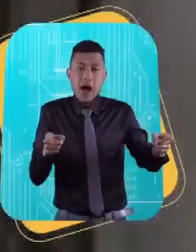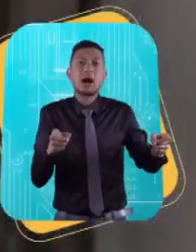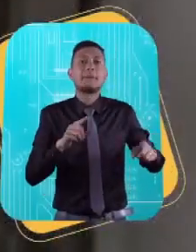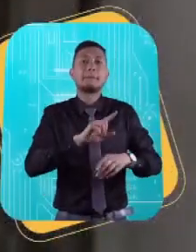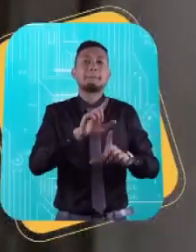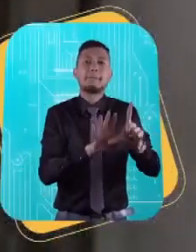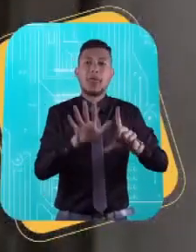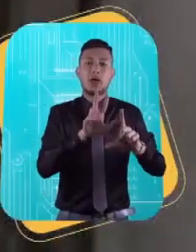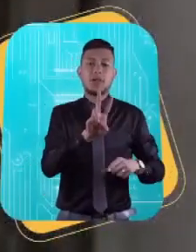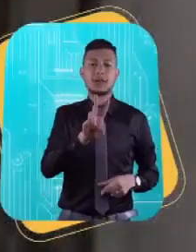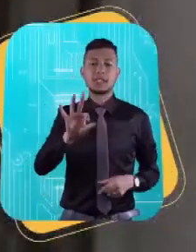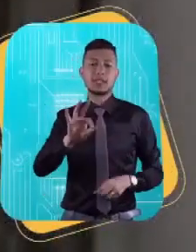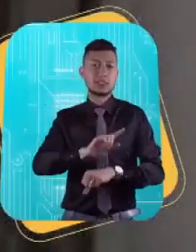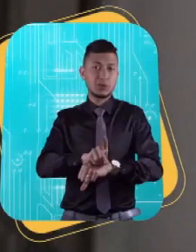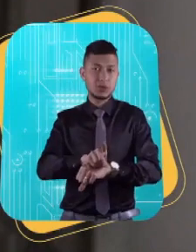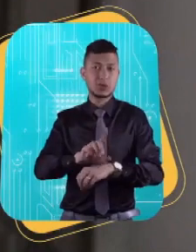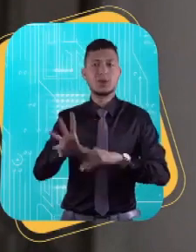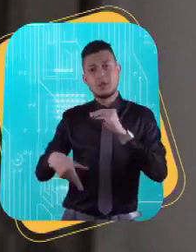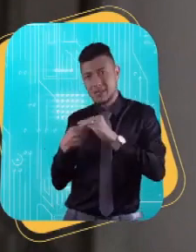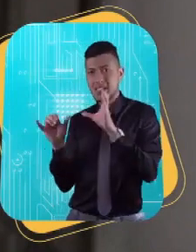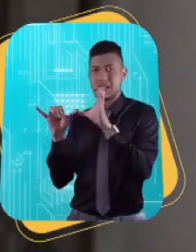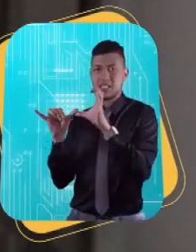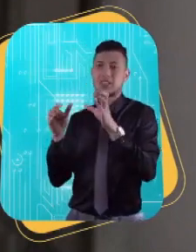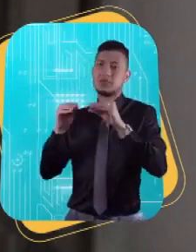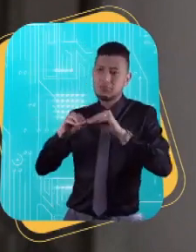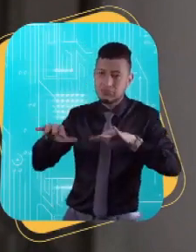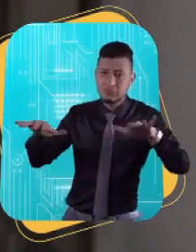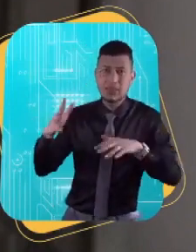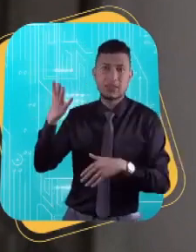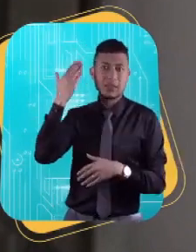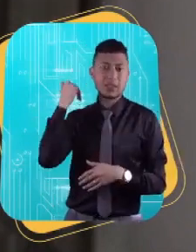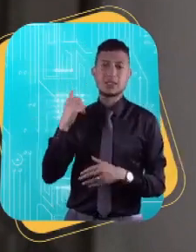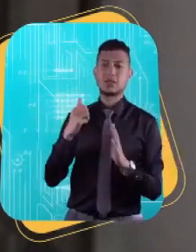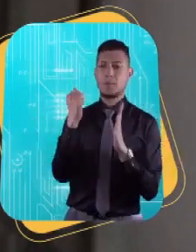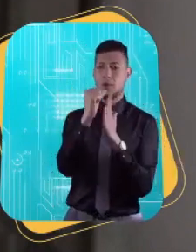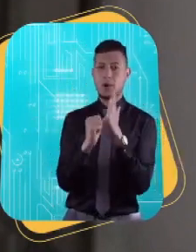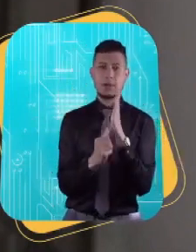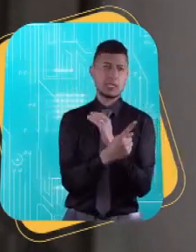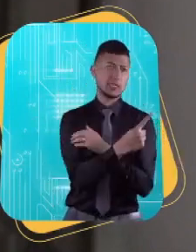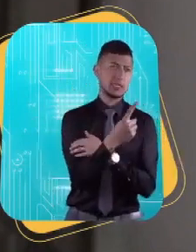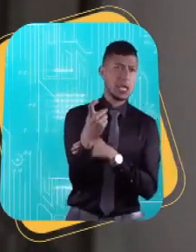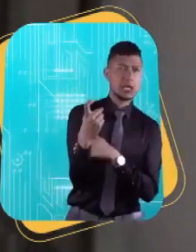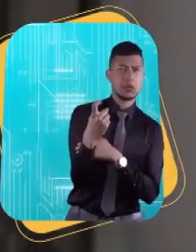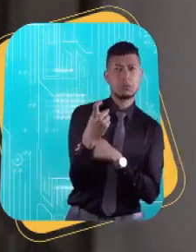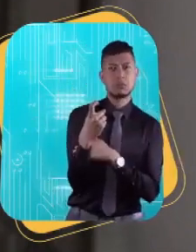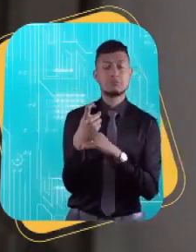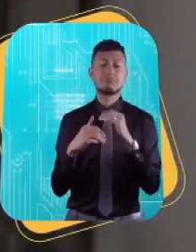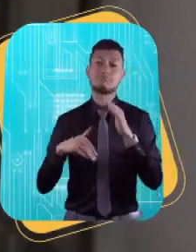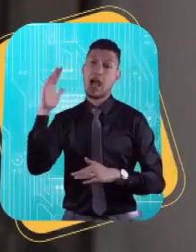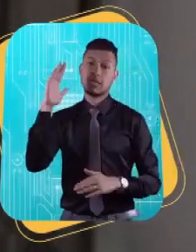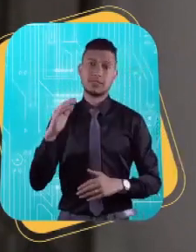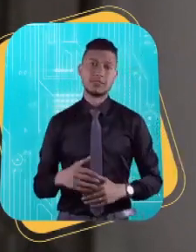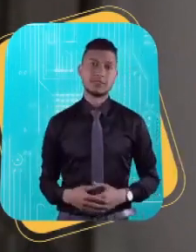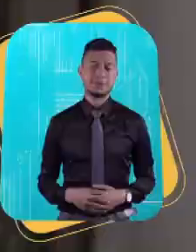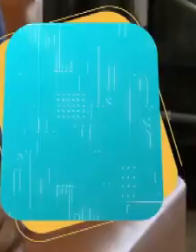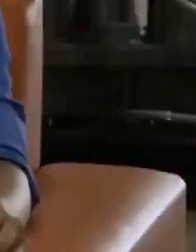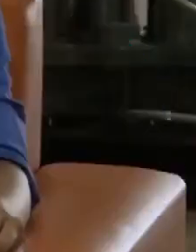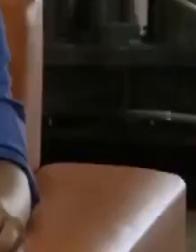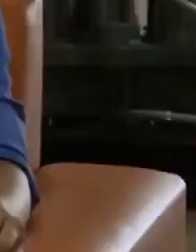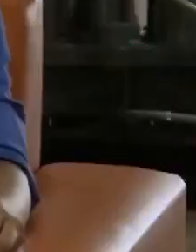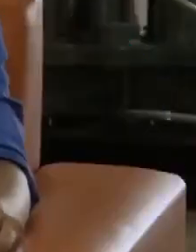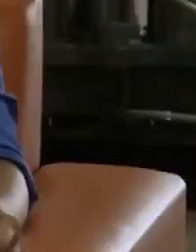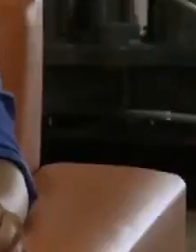agrandando a 23 minutos y ya después City TV empezó a publicarlos también. Ya pasaron de ciento y pucho de programas.